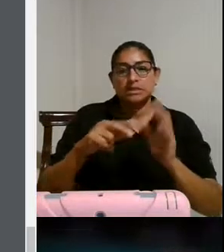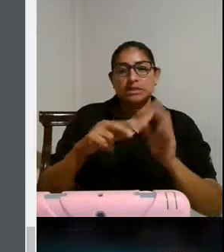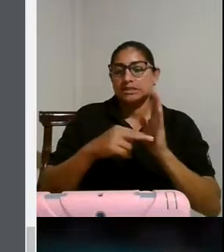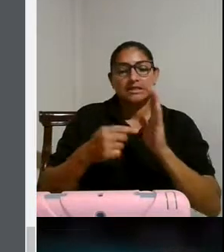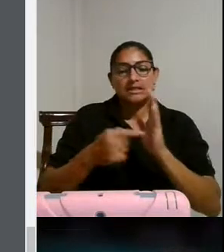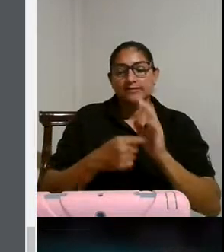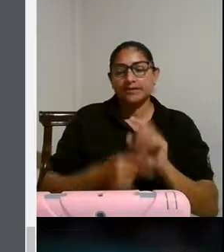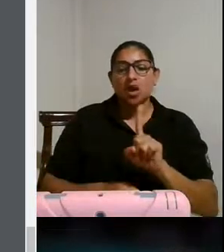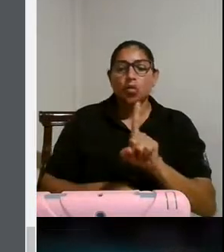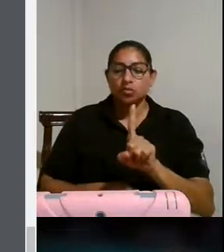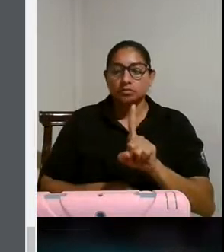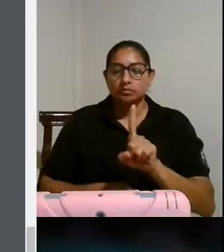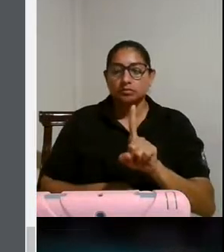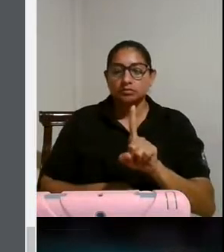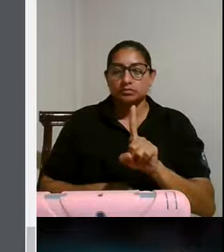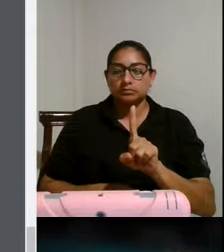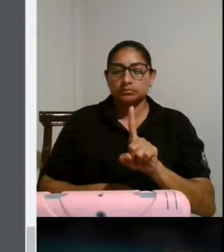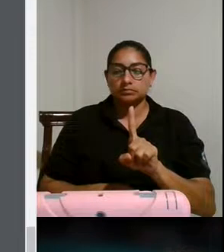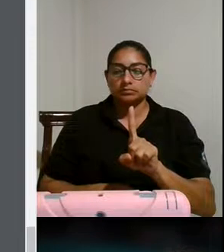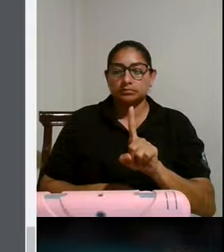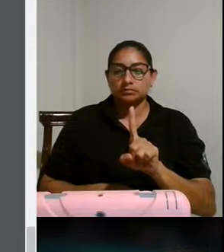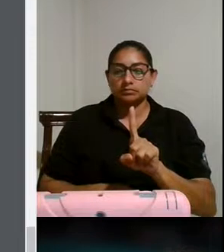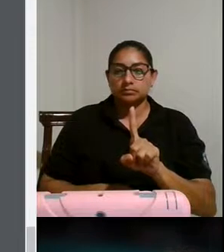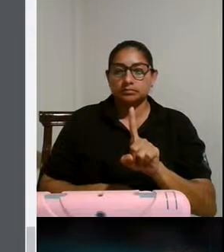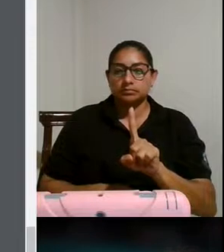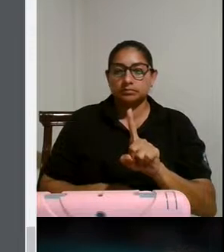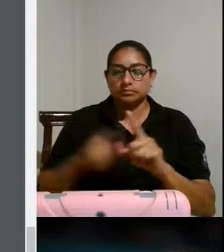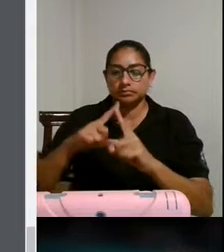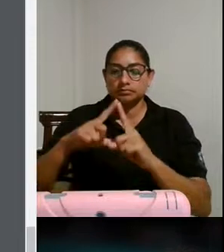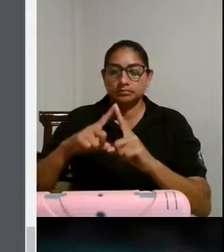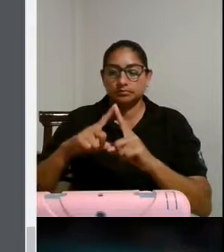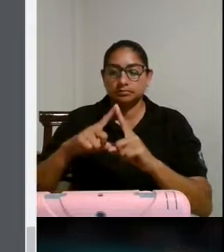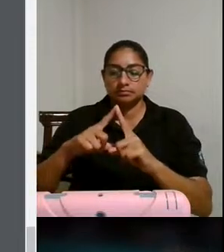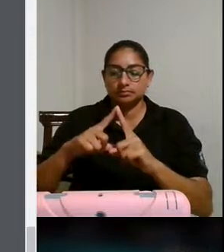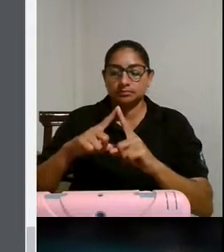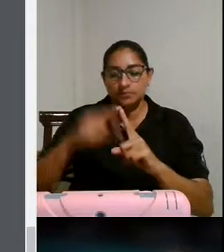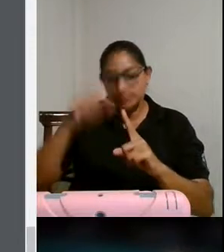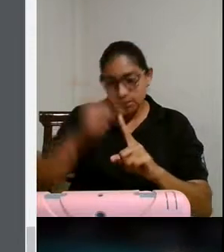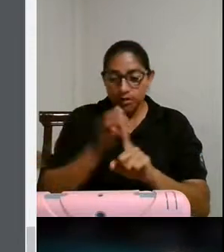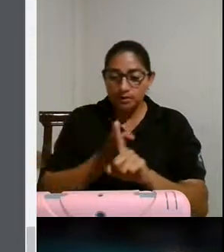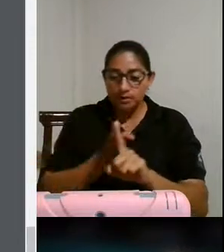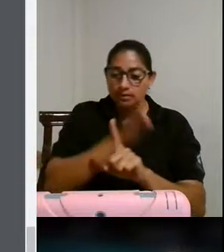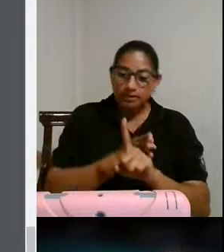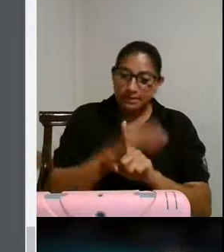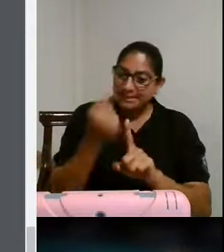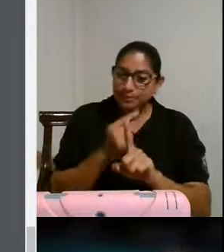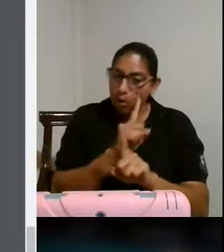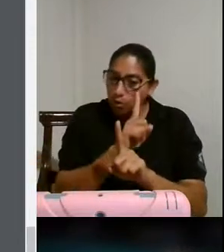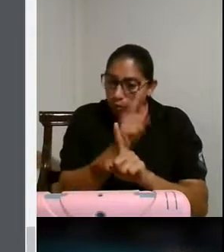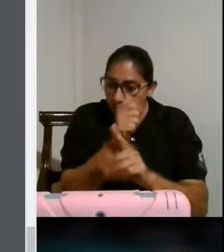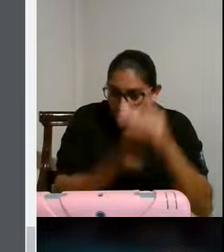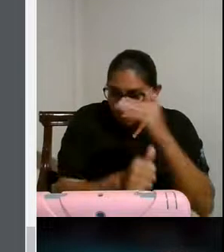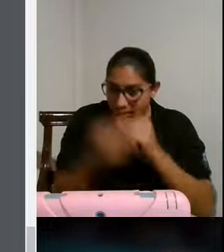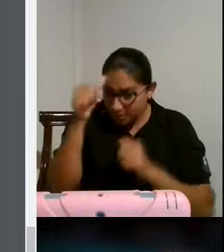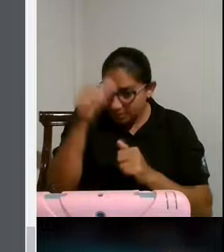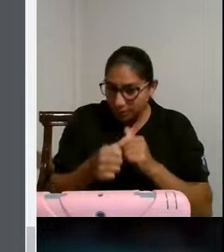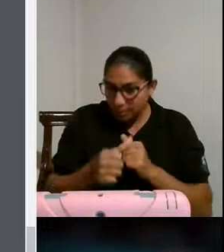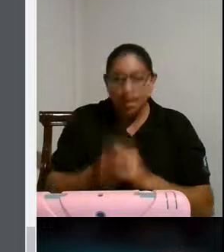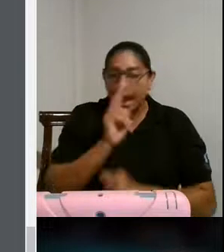cantidad aquí elevada al cuadrado, recuerden que factor común lo que nos dice es que sacamos la de menor grado, en este